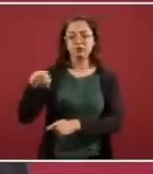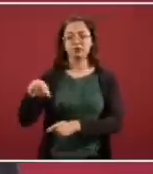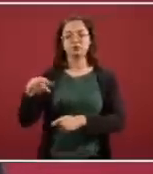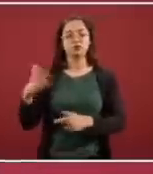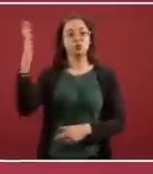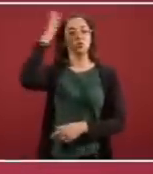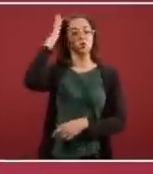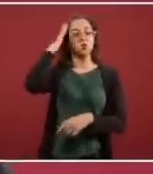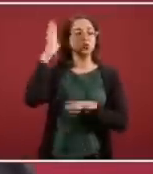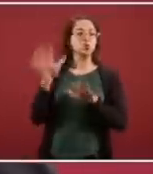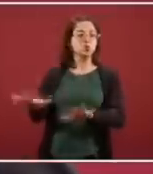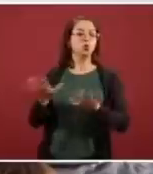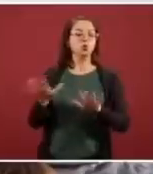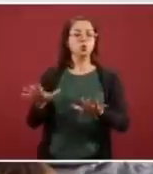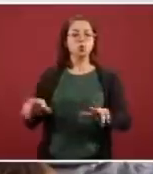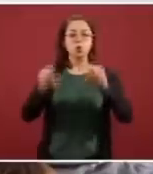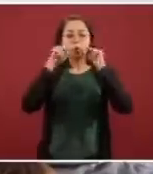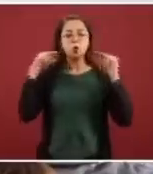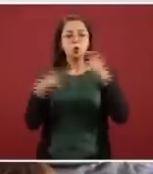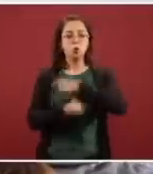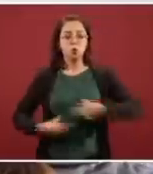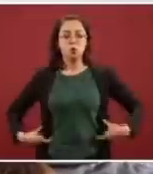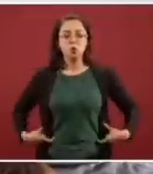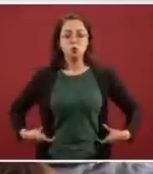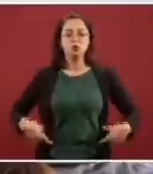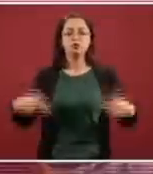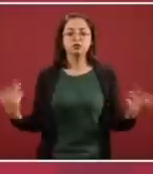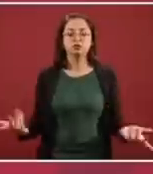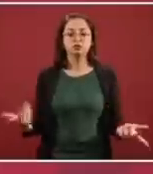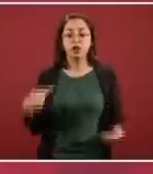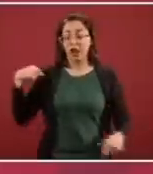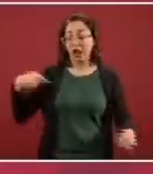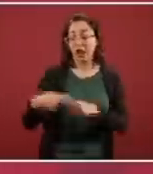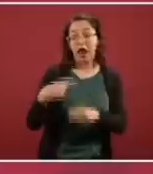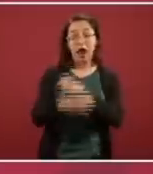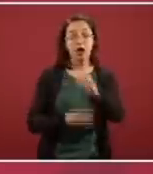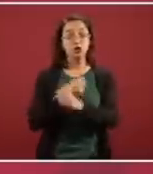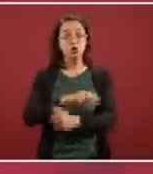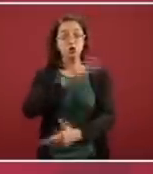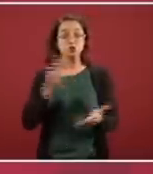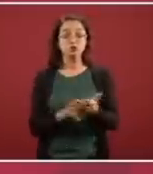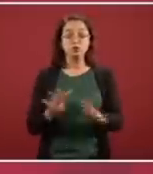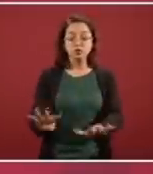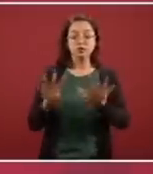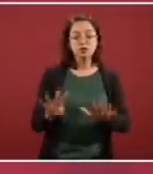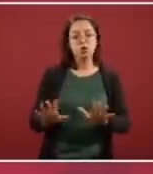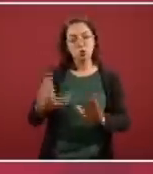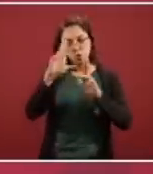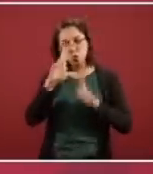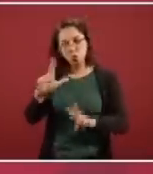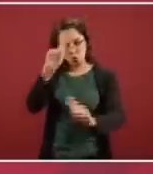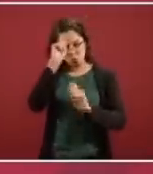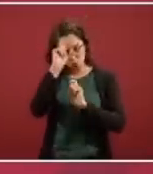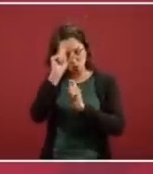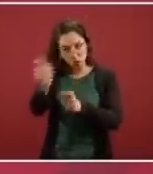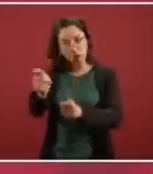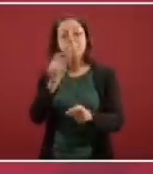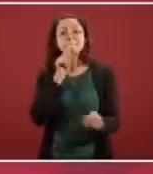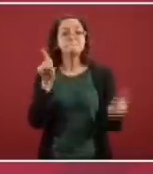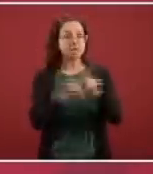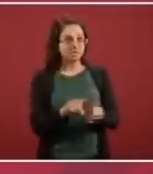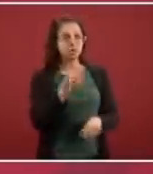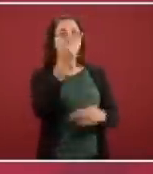el gran líder Emiliano Zapata, al que le dedicamos este año, con todos los homenajes. Eso mismo es un